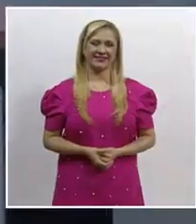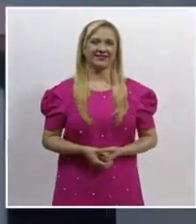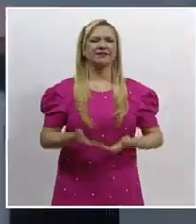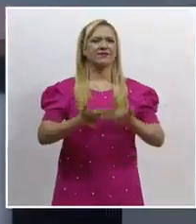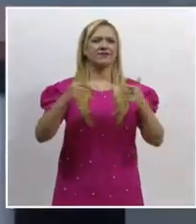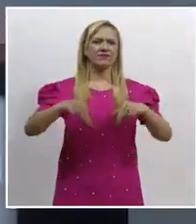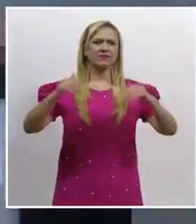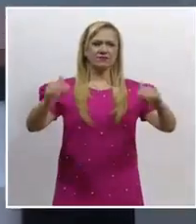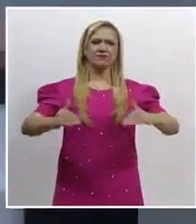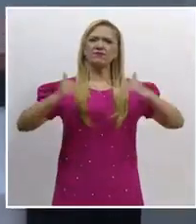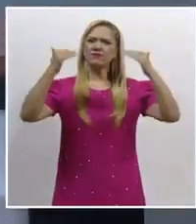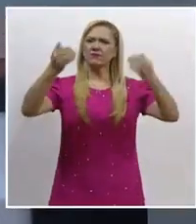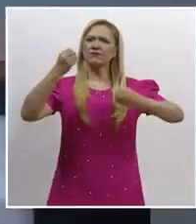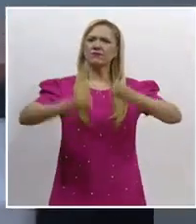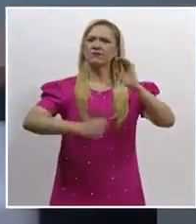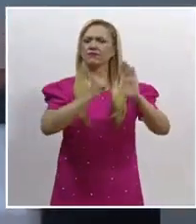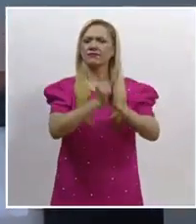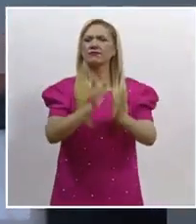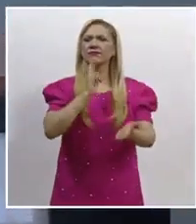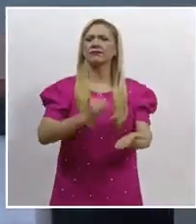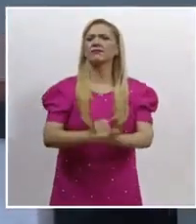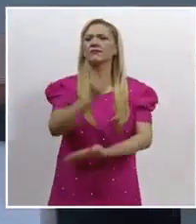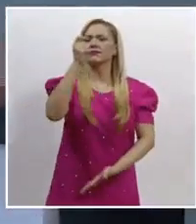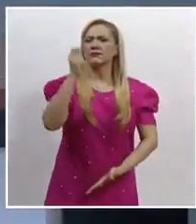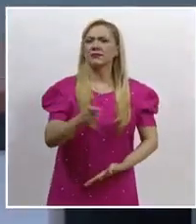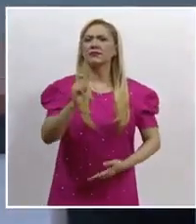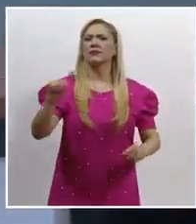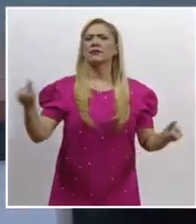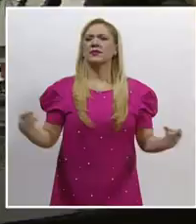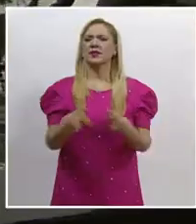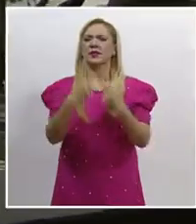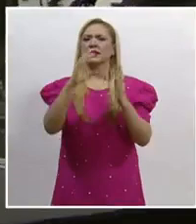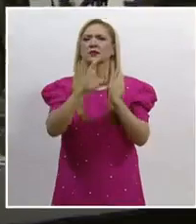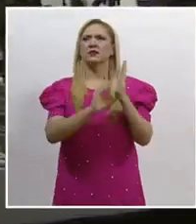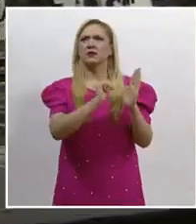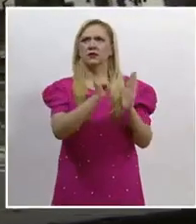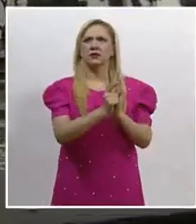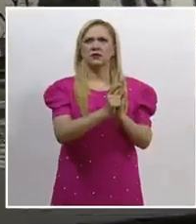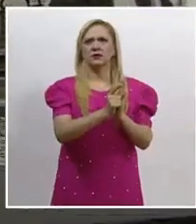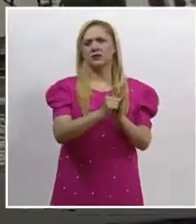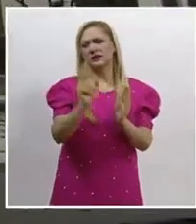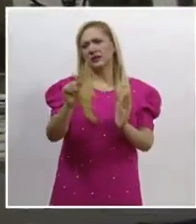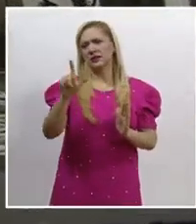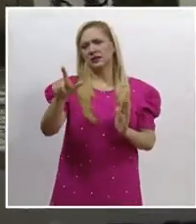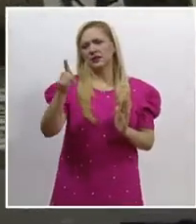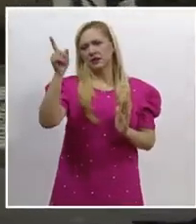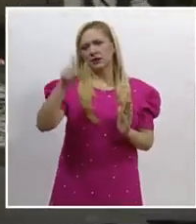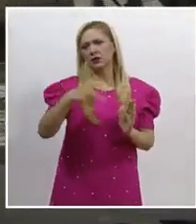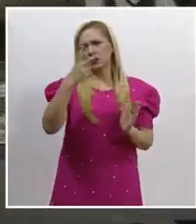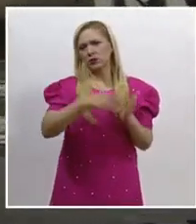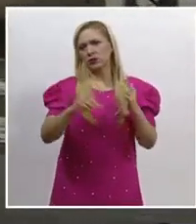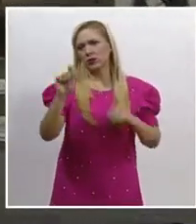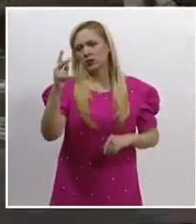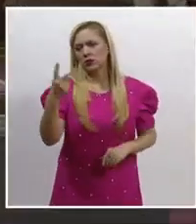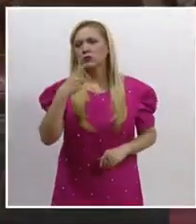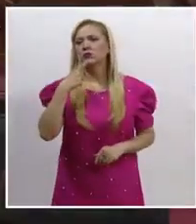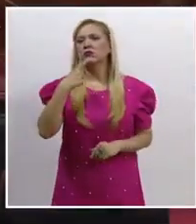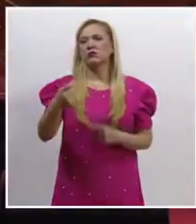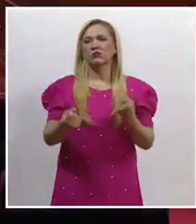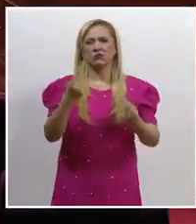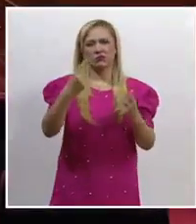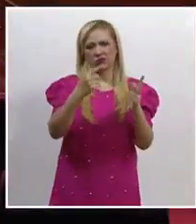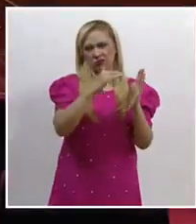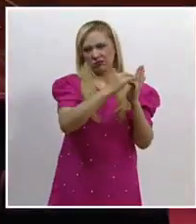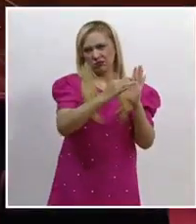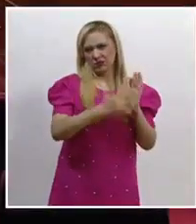La Suprema Corte publicó la sentencia del Pleno en la acción de inconstitucionalidad 27/2022, en la que invalidó diversas